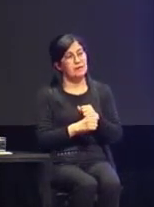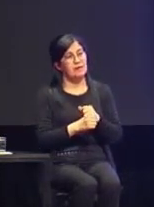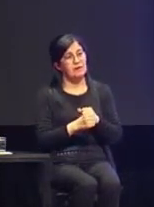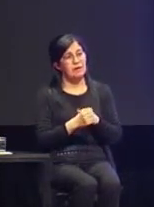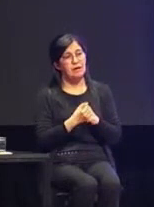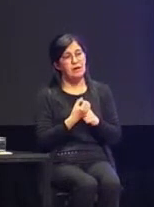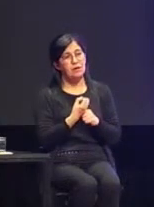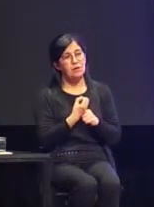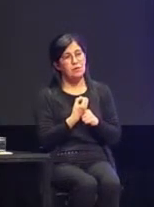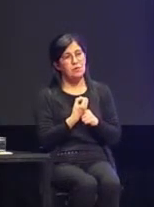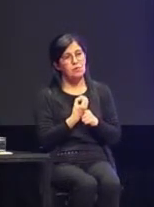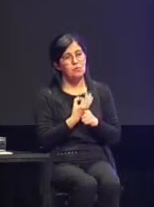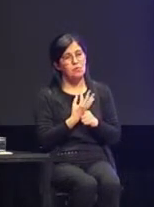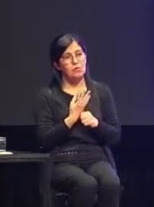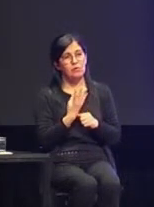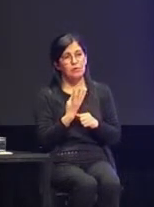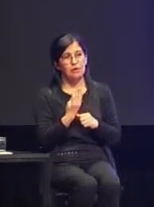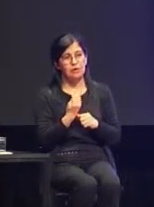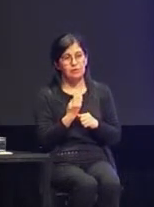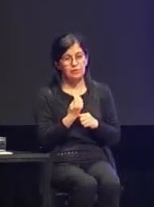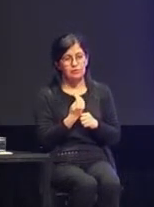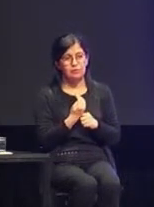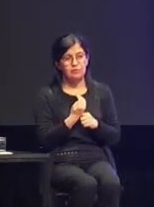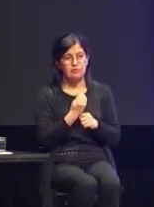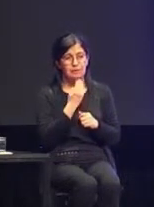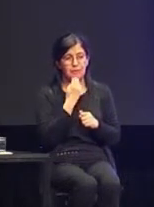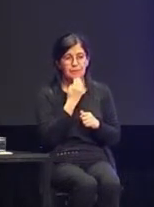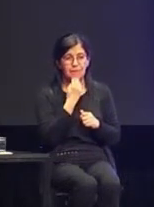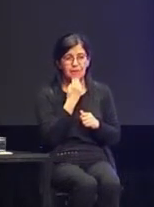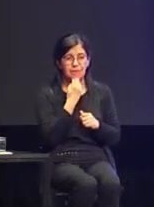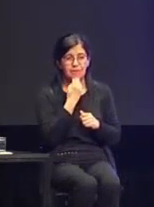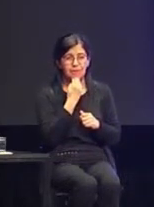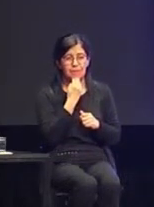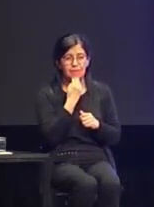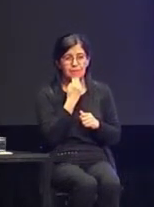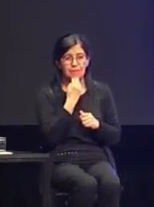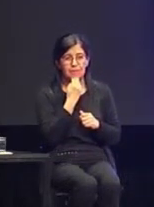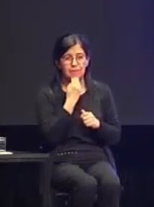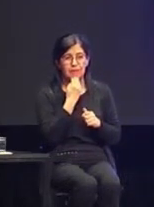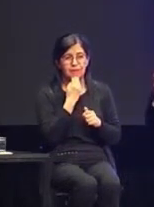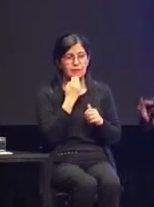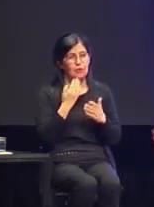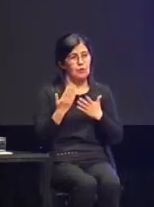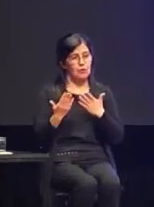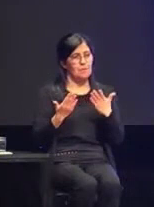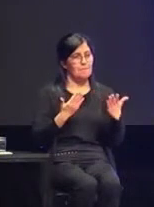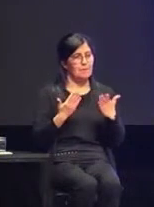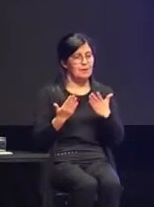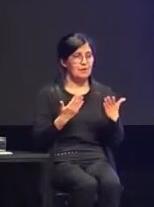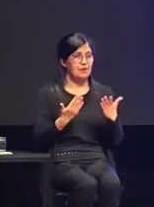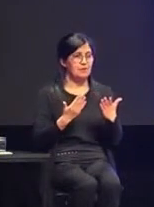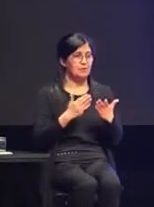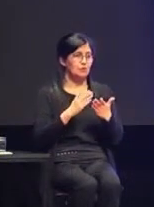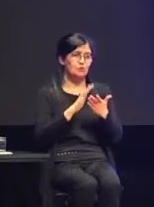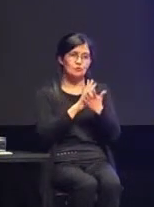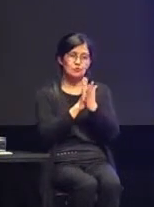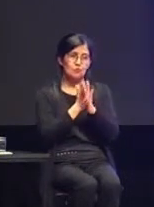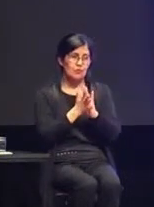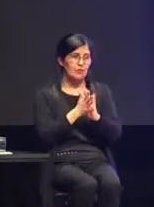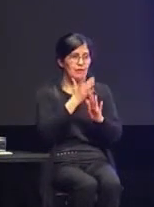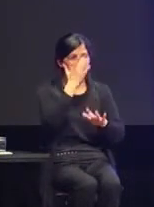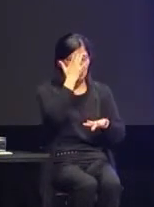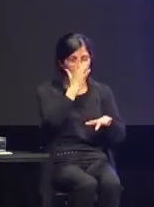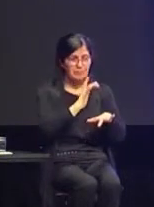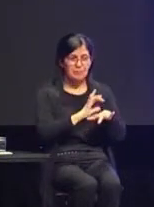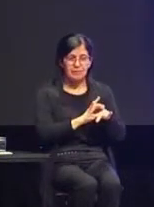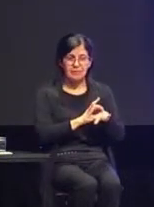puesto 14 en contribución a la carga global de la enfermedad según la OMS cuando la comparan con todas las enfermedades